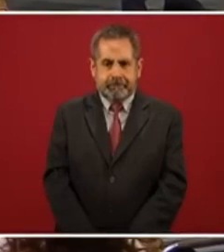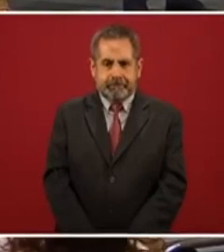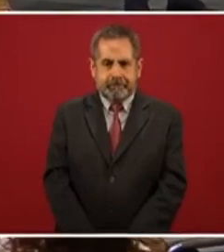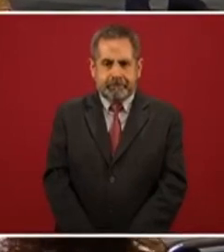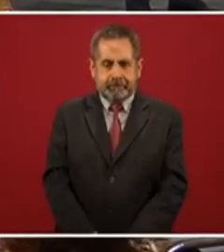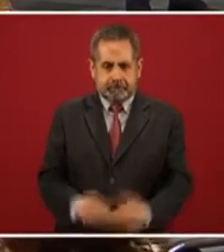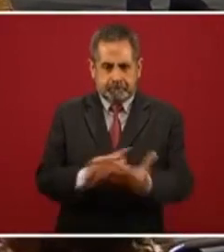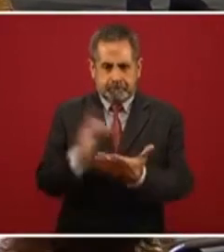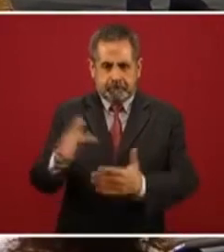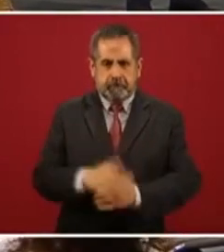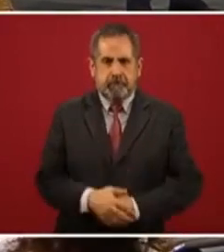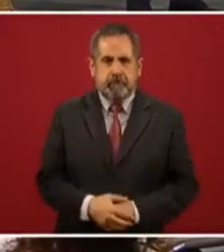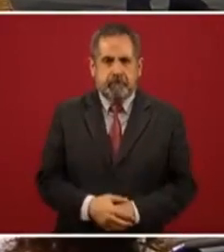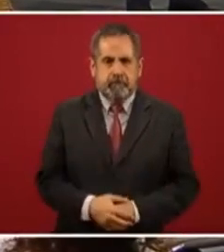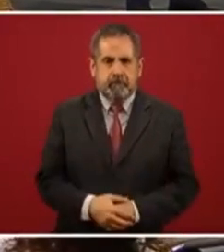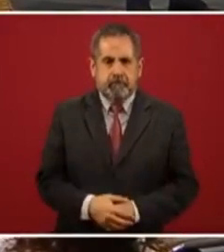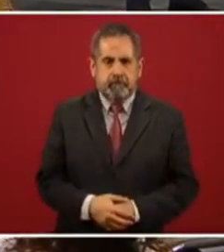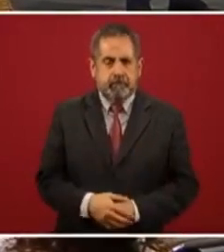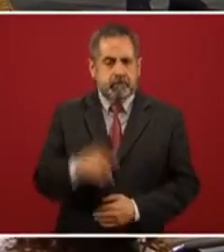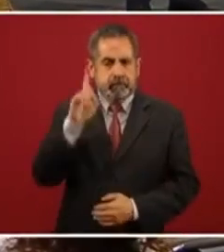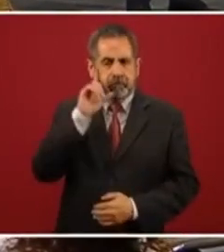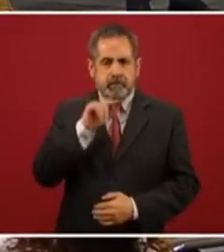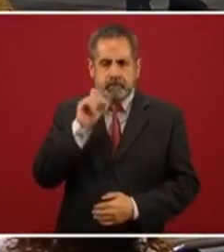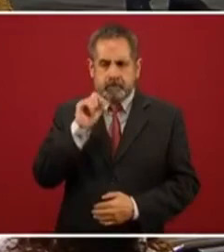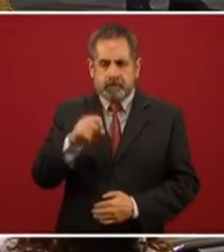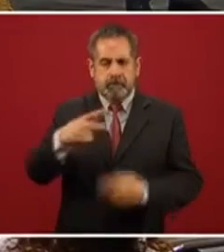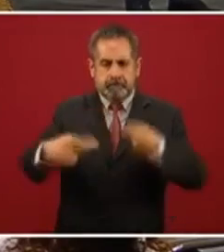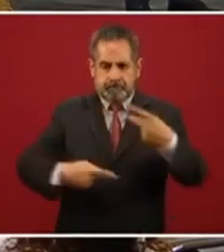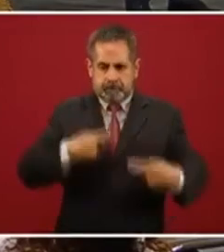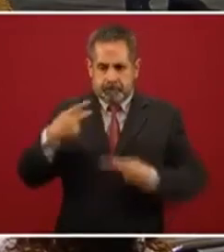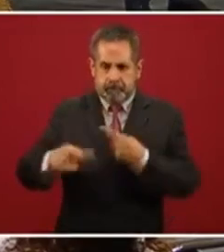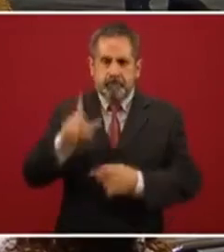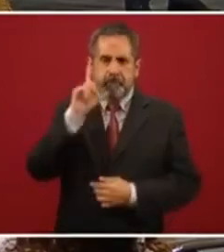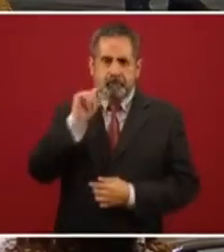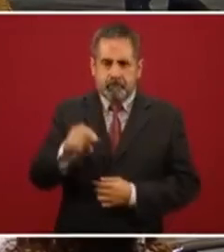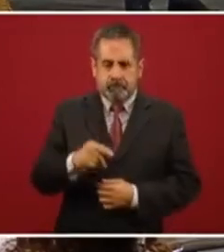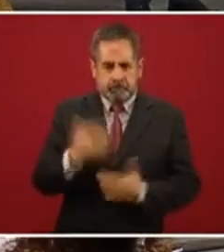Muchas gracias. Mañana contestamos todas las preguntas.